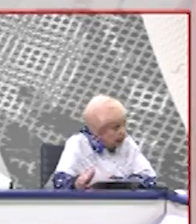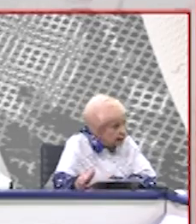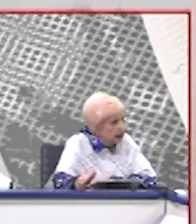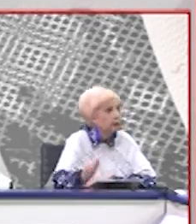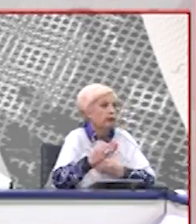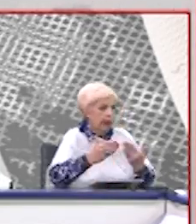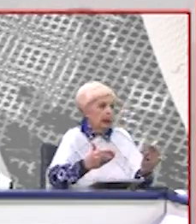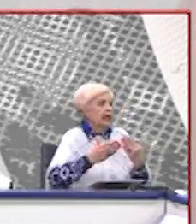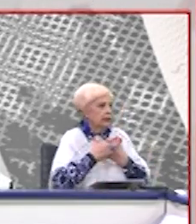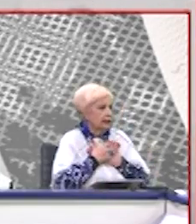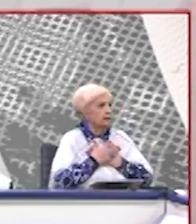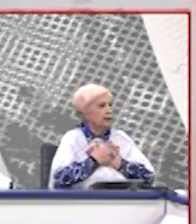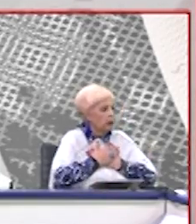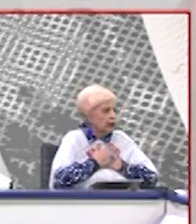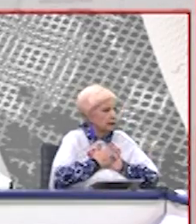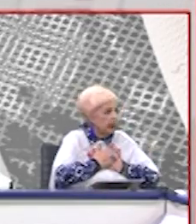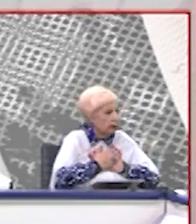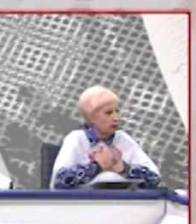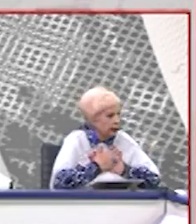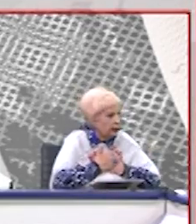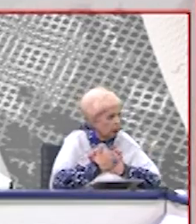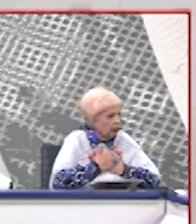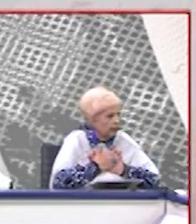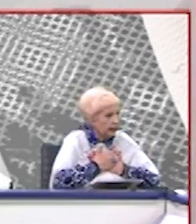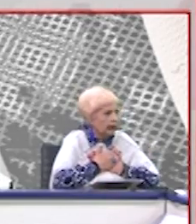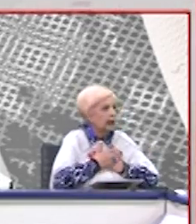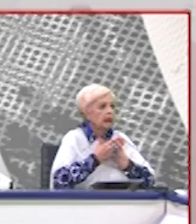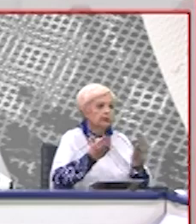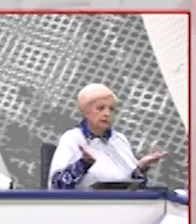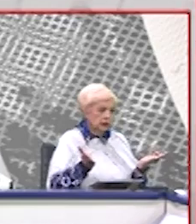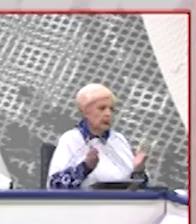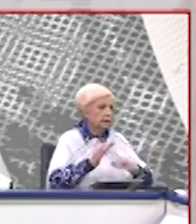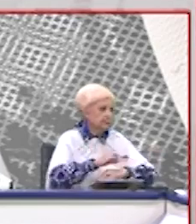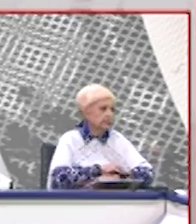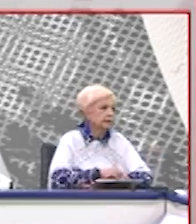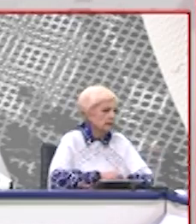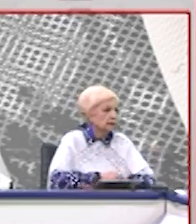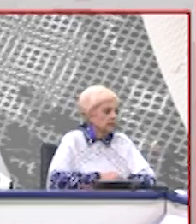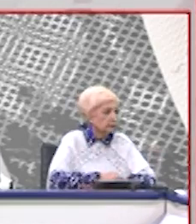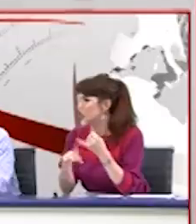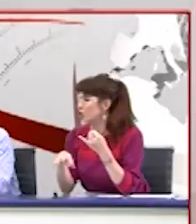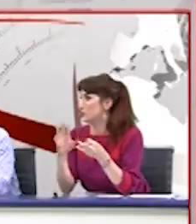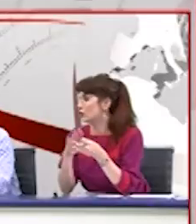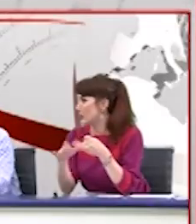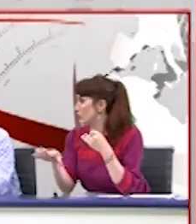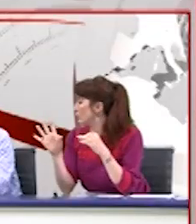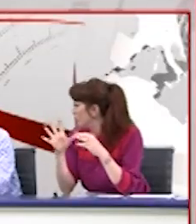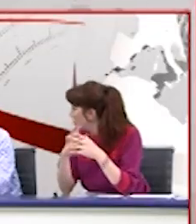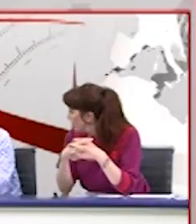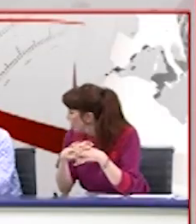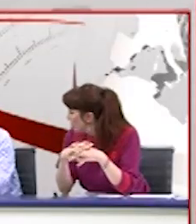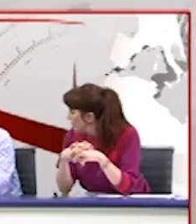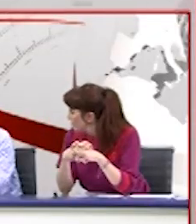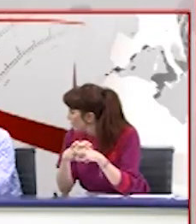le cortas. Bueno, esa es mi modesta opinión. ¿Y hacia dónde se va, no? Pero, porque Morena propuso educación, salud.